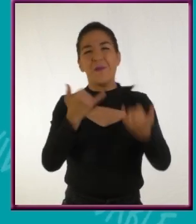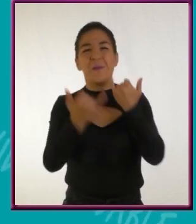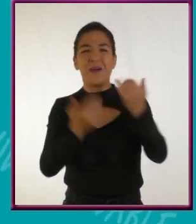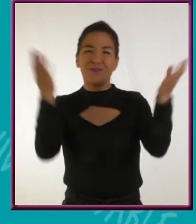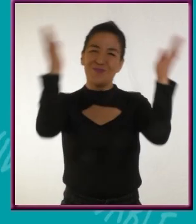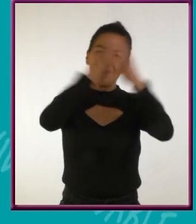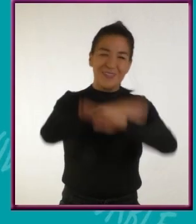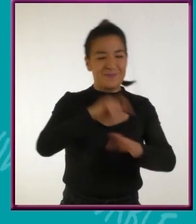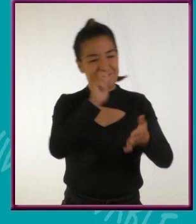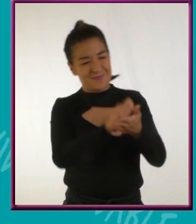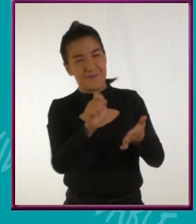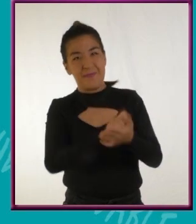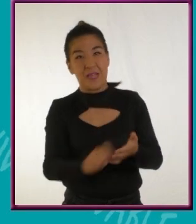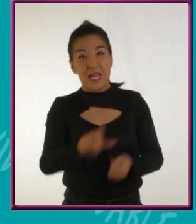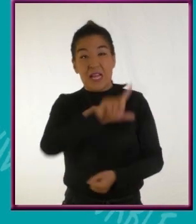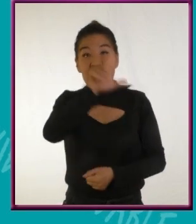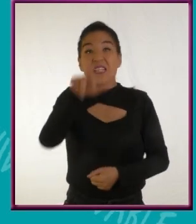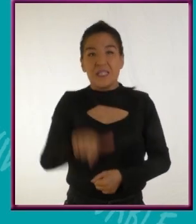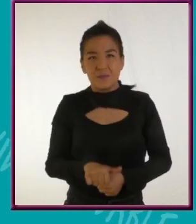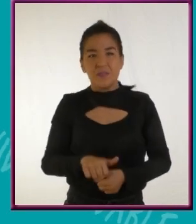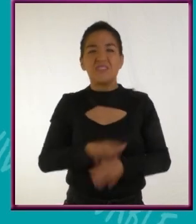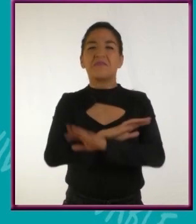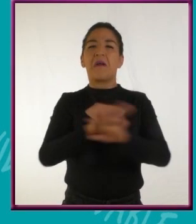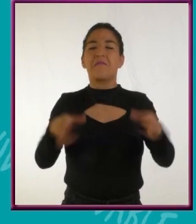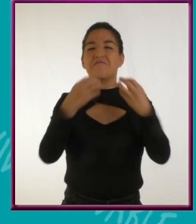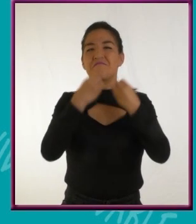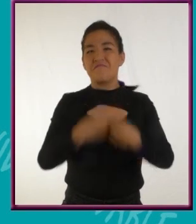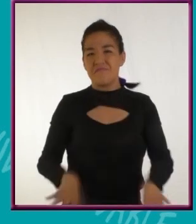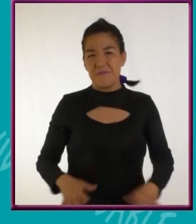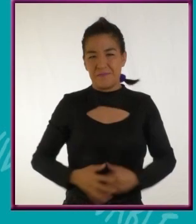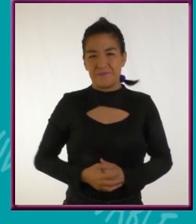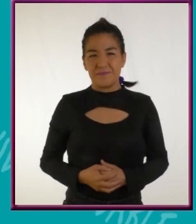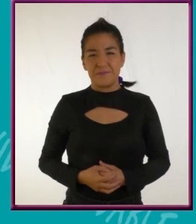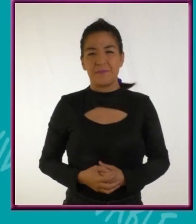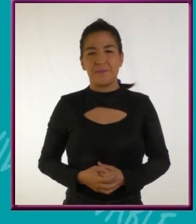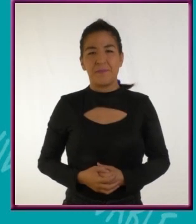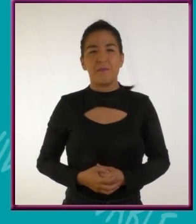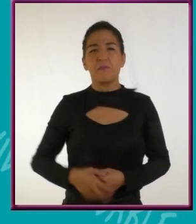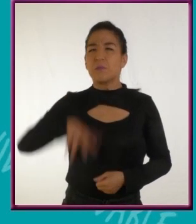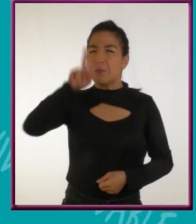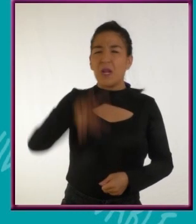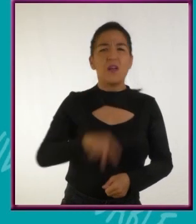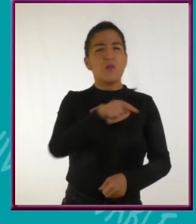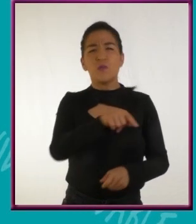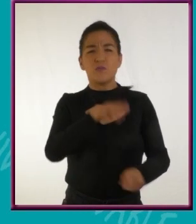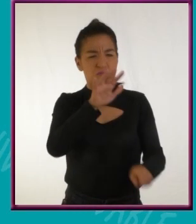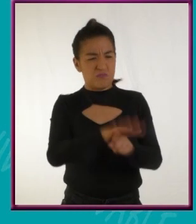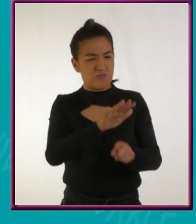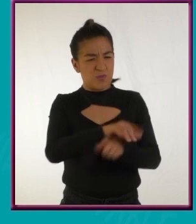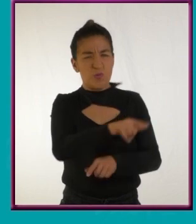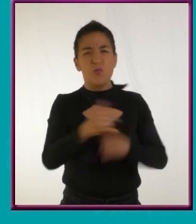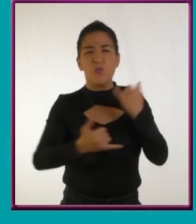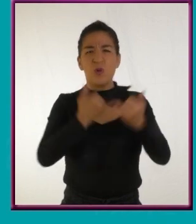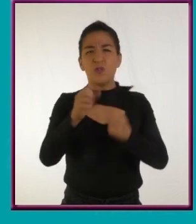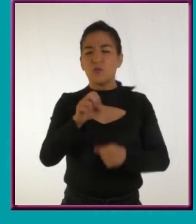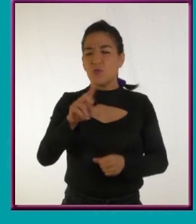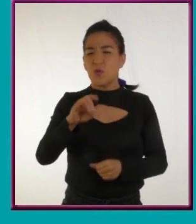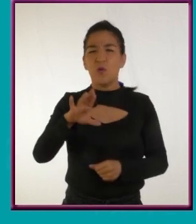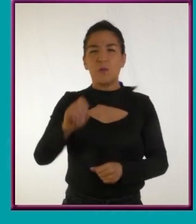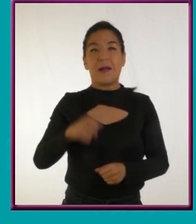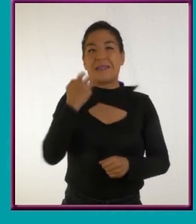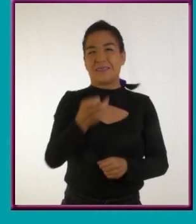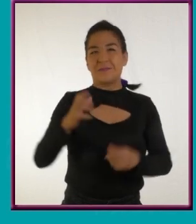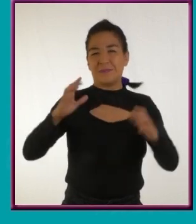matemático en un pasatiempo. Sin embargo, años más tarde se perdió en el olvido. La verdadera popularidad del